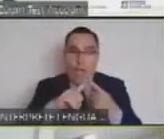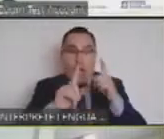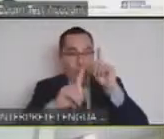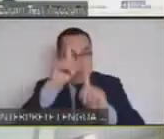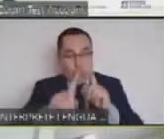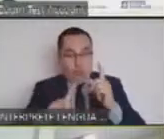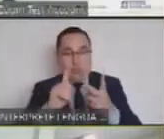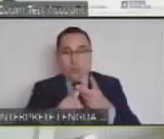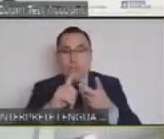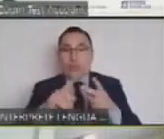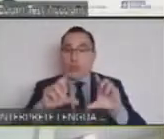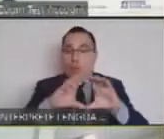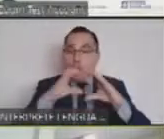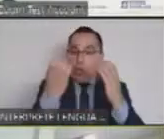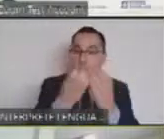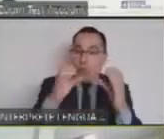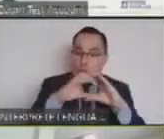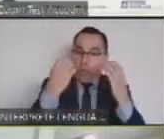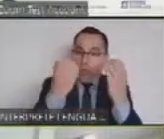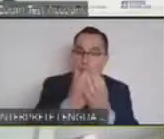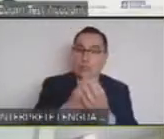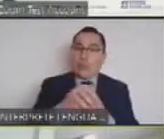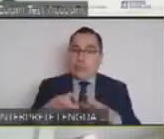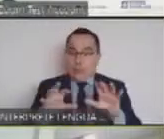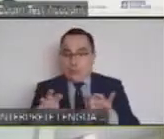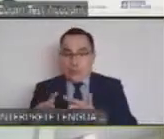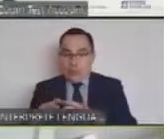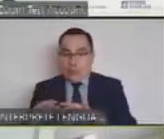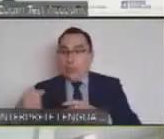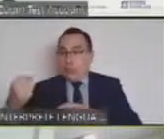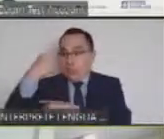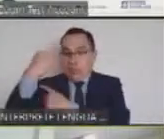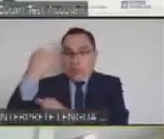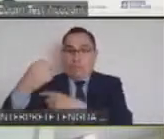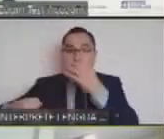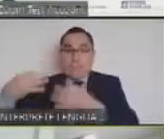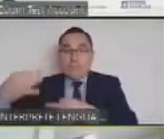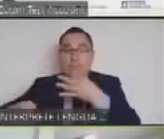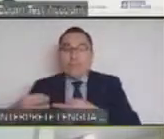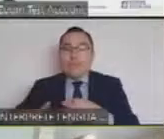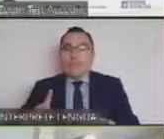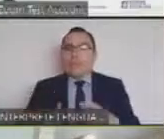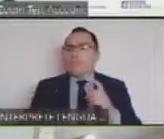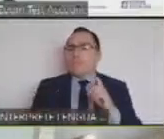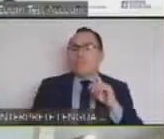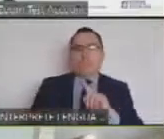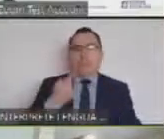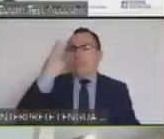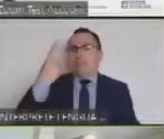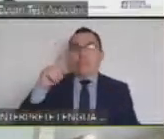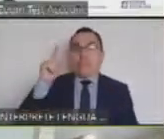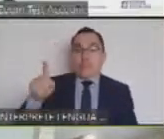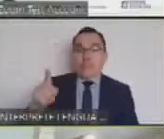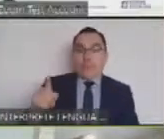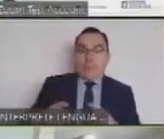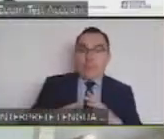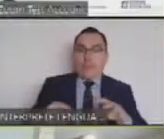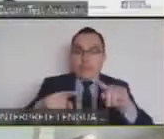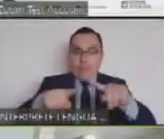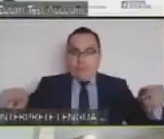de la Corporación Administrativa del Poder Judicial, principalmente para quienes ejercen la jurisdicción.